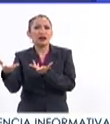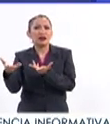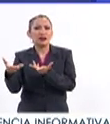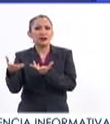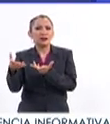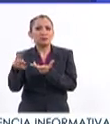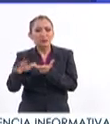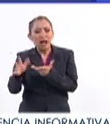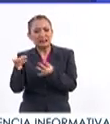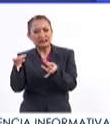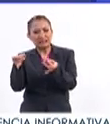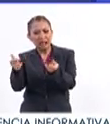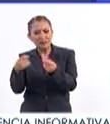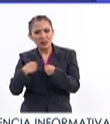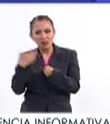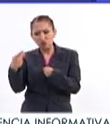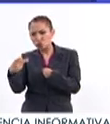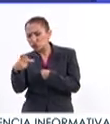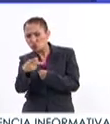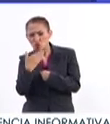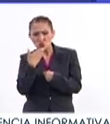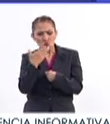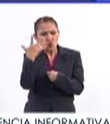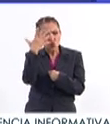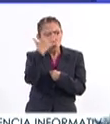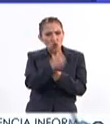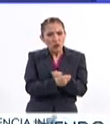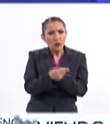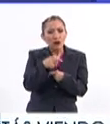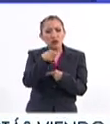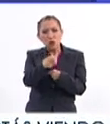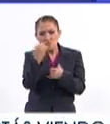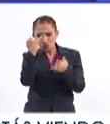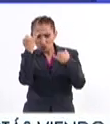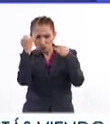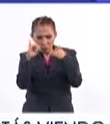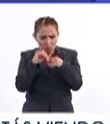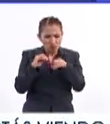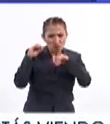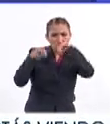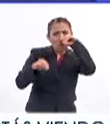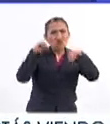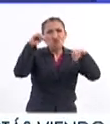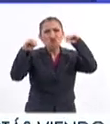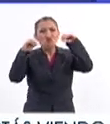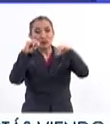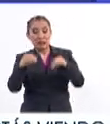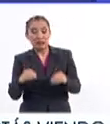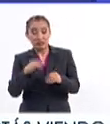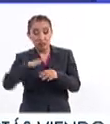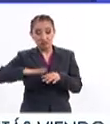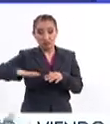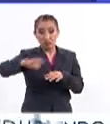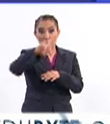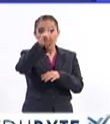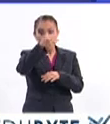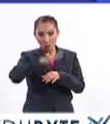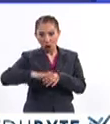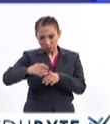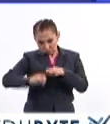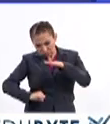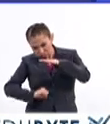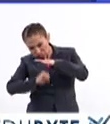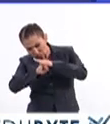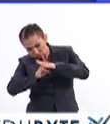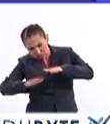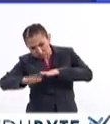la calidad de vida que tenían, la ingeniería, porque bueno, vivían rodeados de agua, y